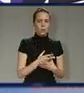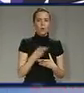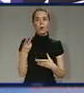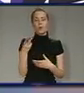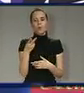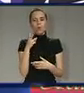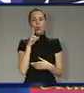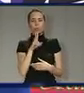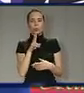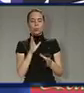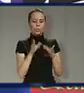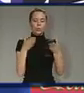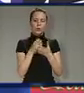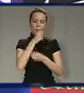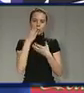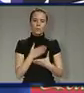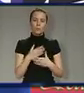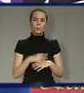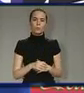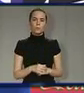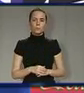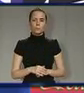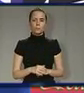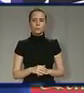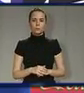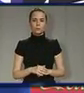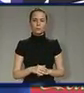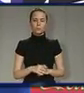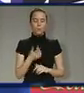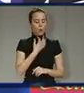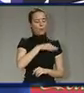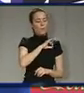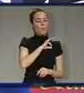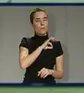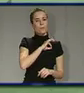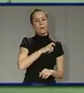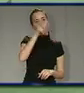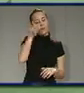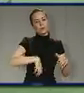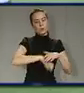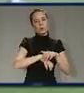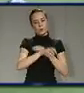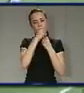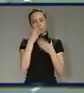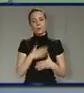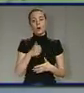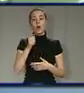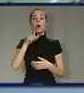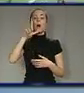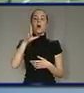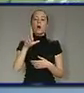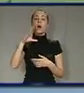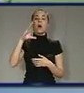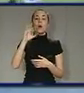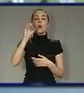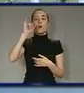equipos... ...y bueno, un... ...un premio merecido... ...para nuestros jugadores, Por su parte el Alcoyano dejó abierto... ...un halo